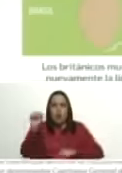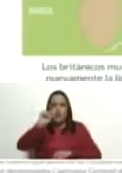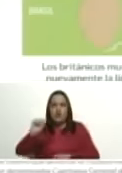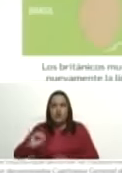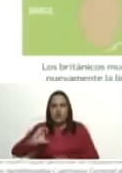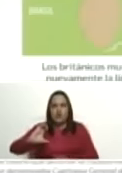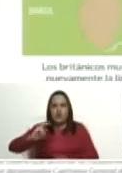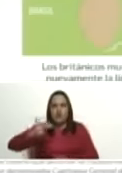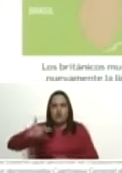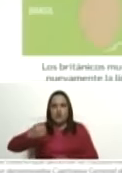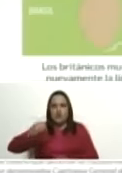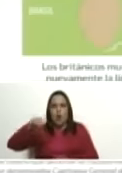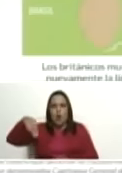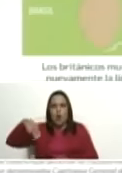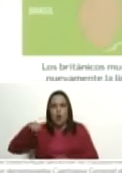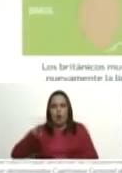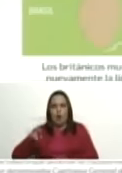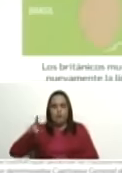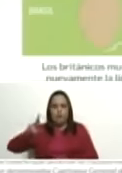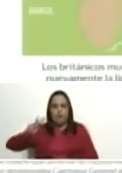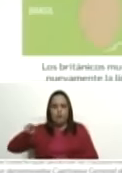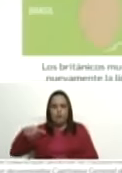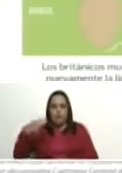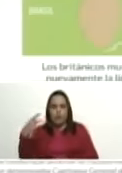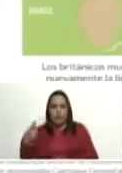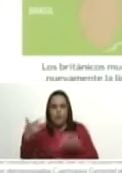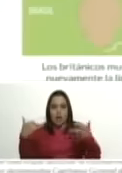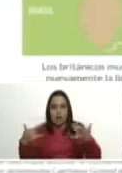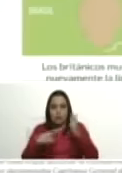allí proyectando en la pantalla, que